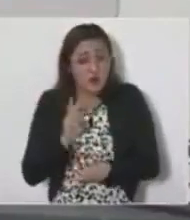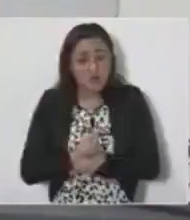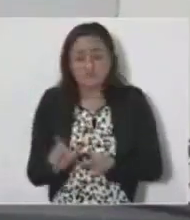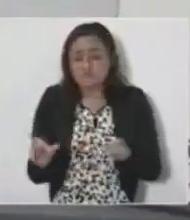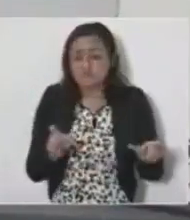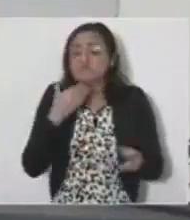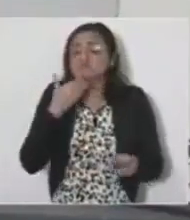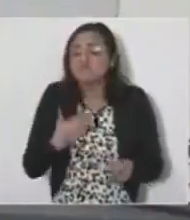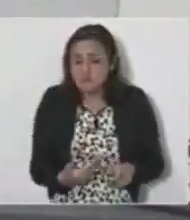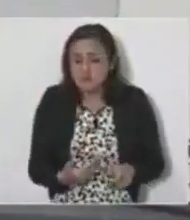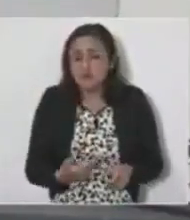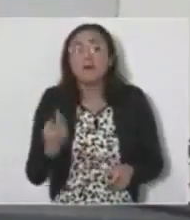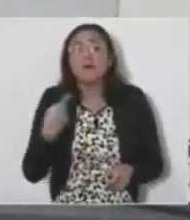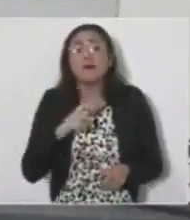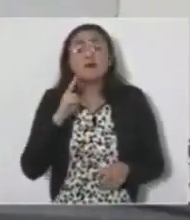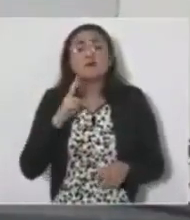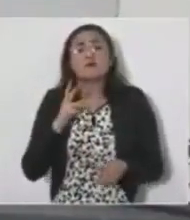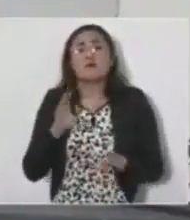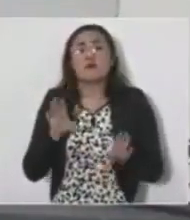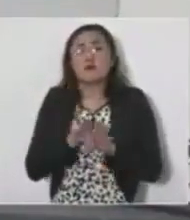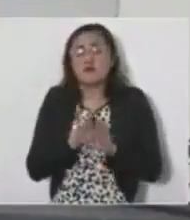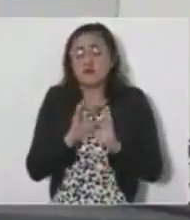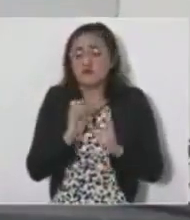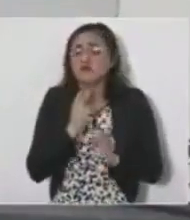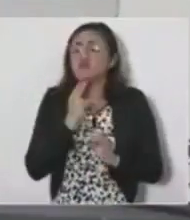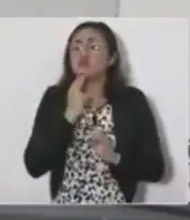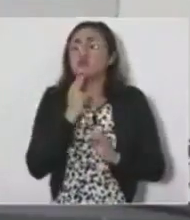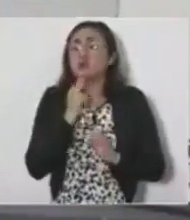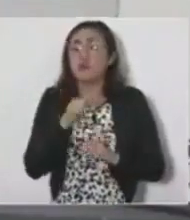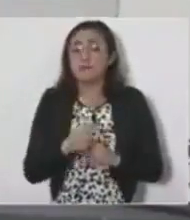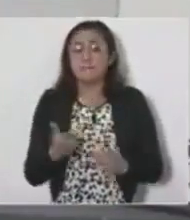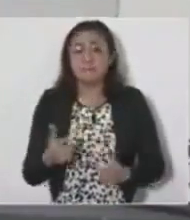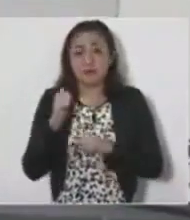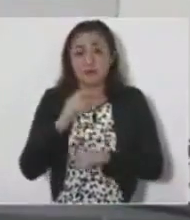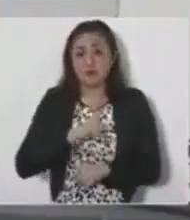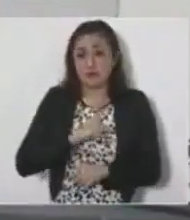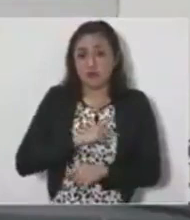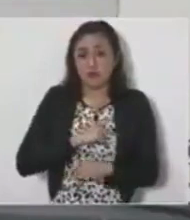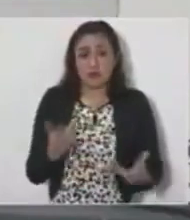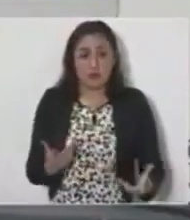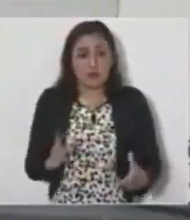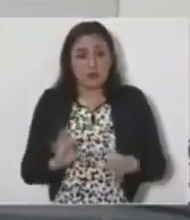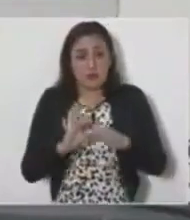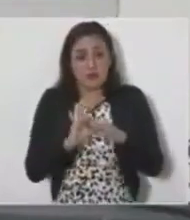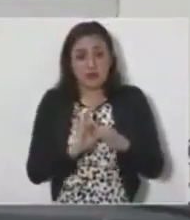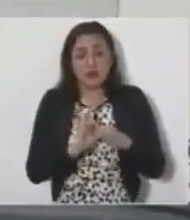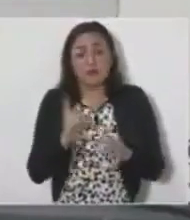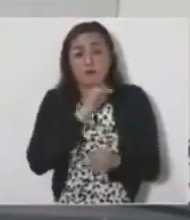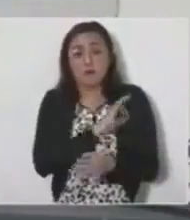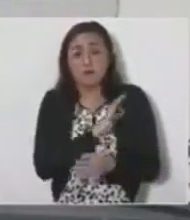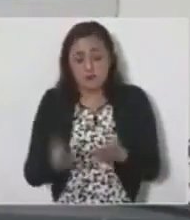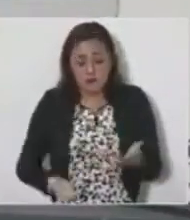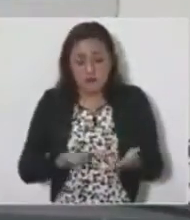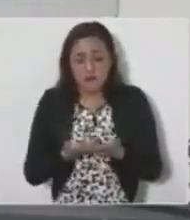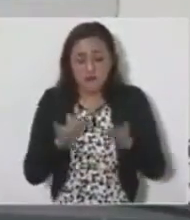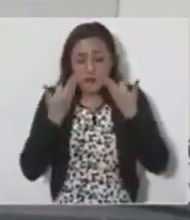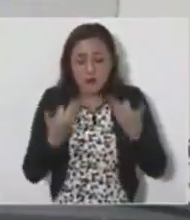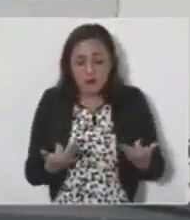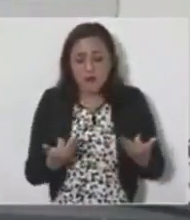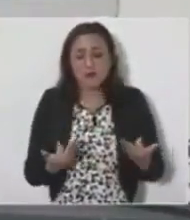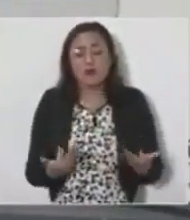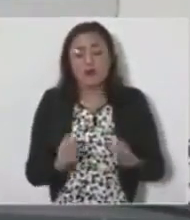controlados y sobre todo supervisados por la autoridad correspondiente de manera coordinada y poder rendir cuentas